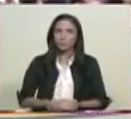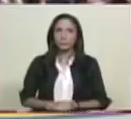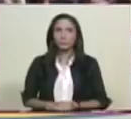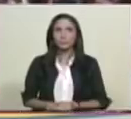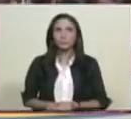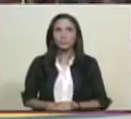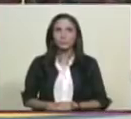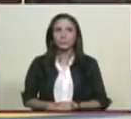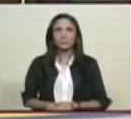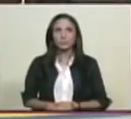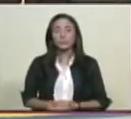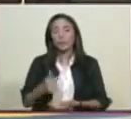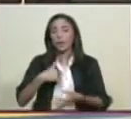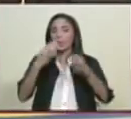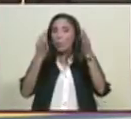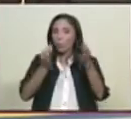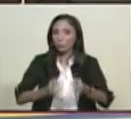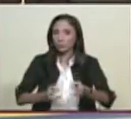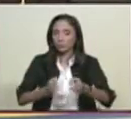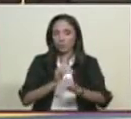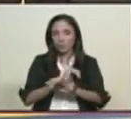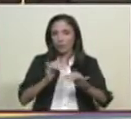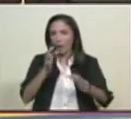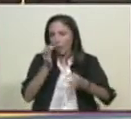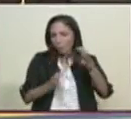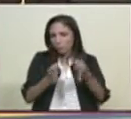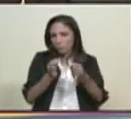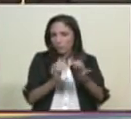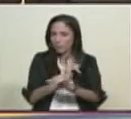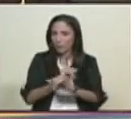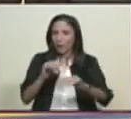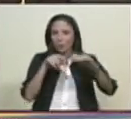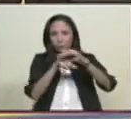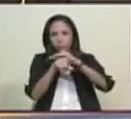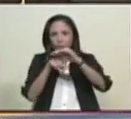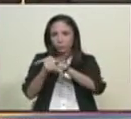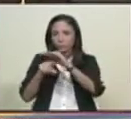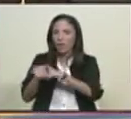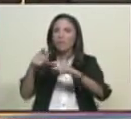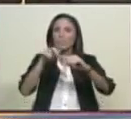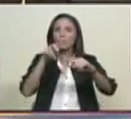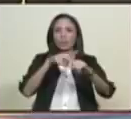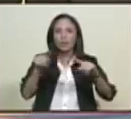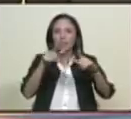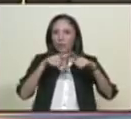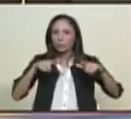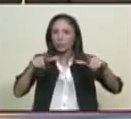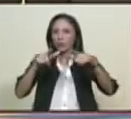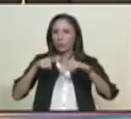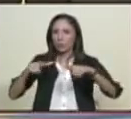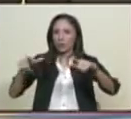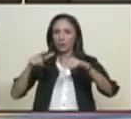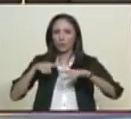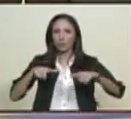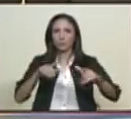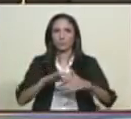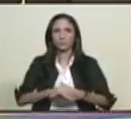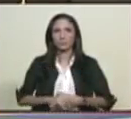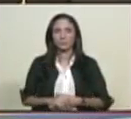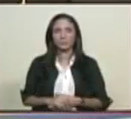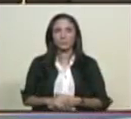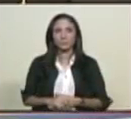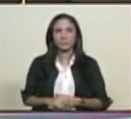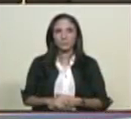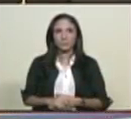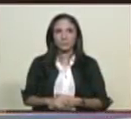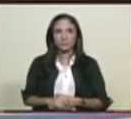Y por eso hay que hacer justicia. Que la justicia se imponga de manera draconiana y